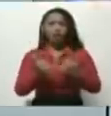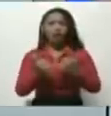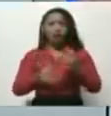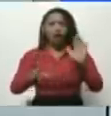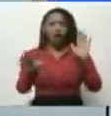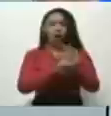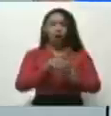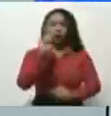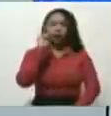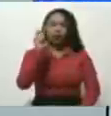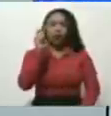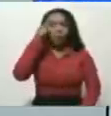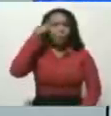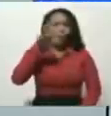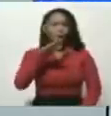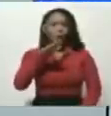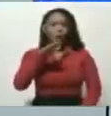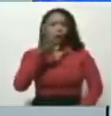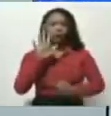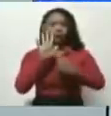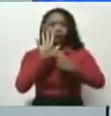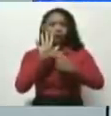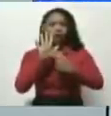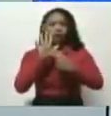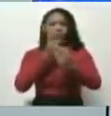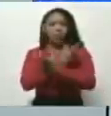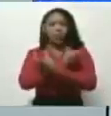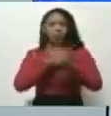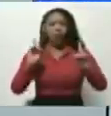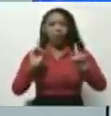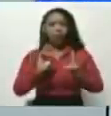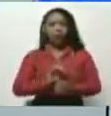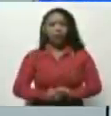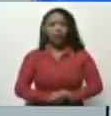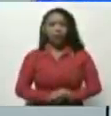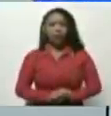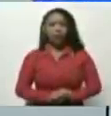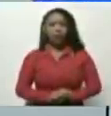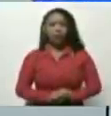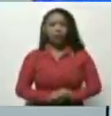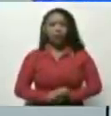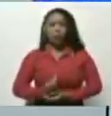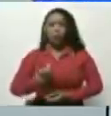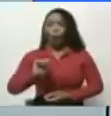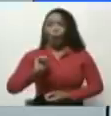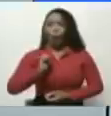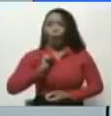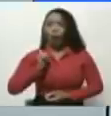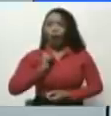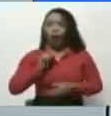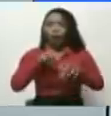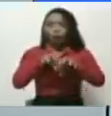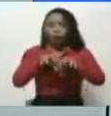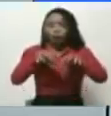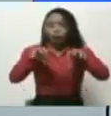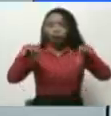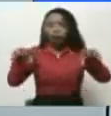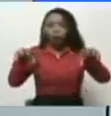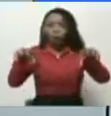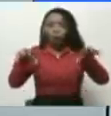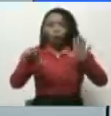de la Constitución que el pueblo cedió democráticamente. cualquier separación de la